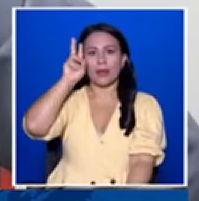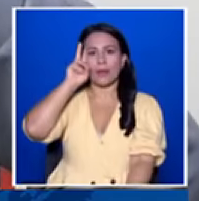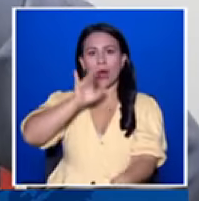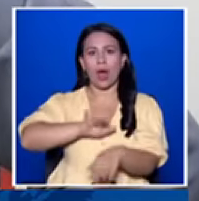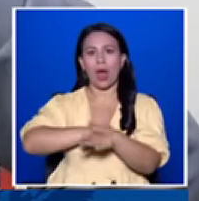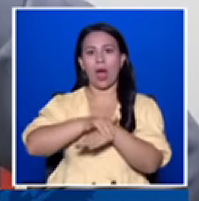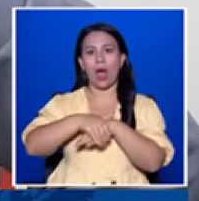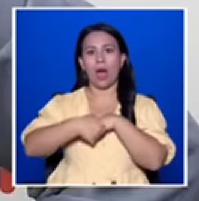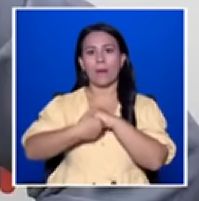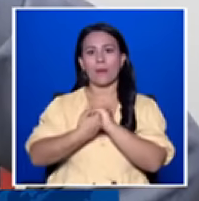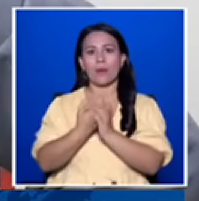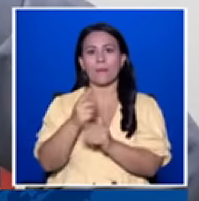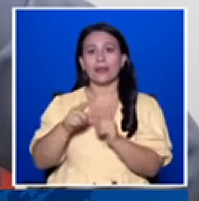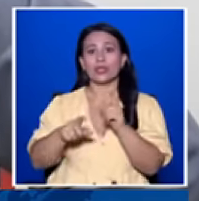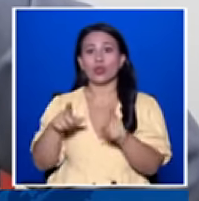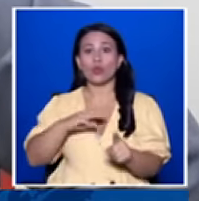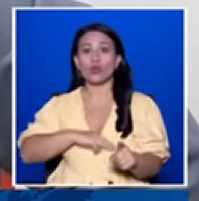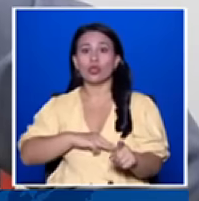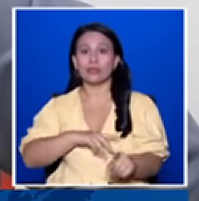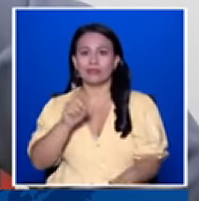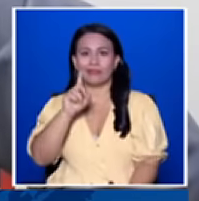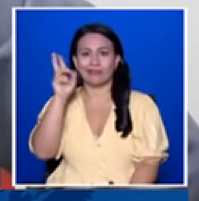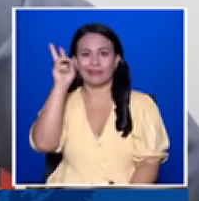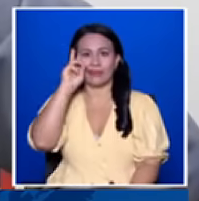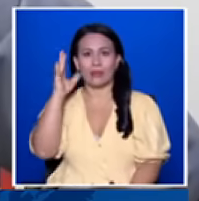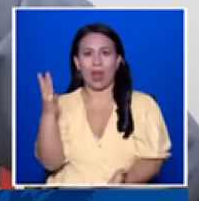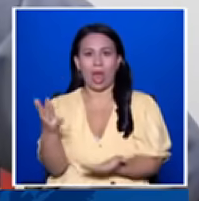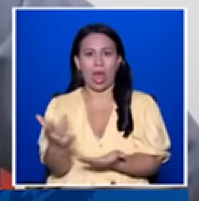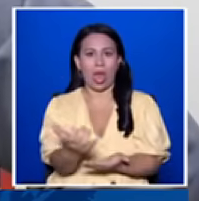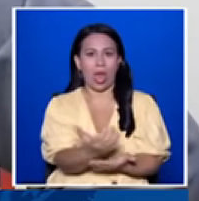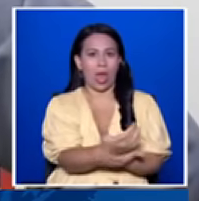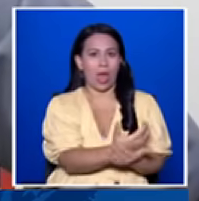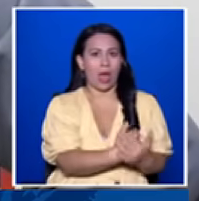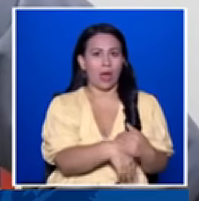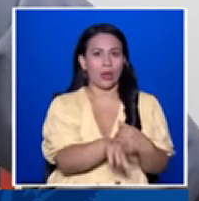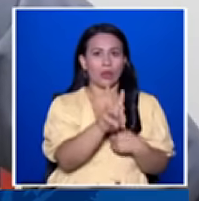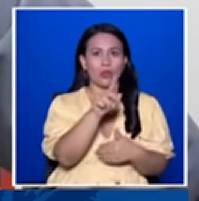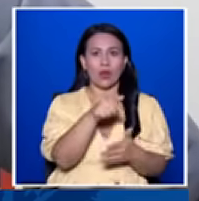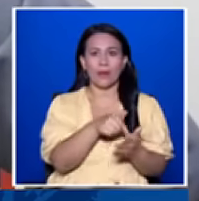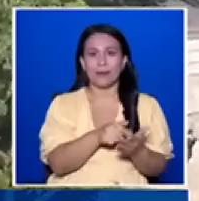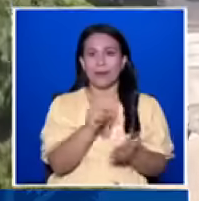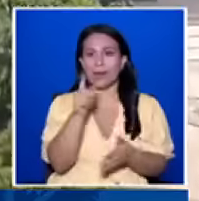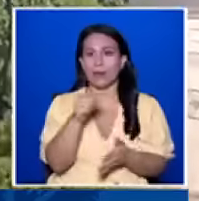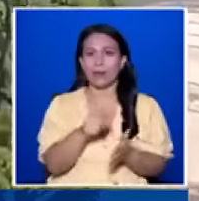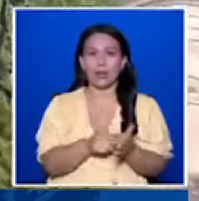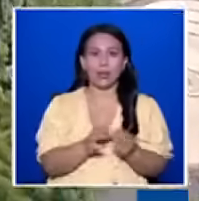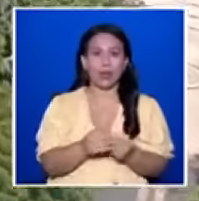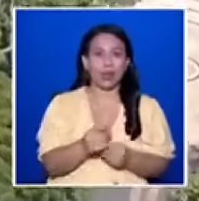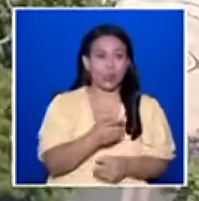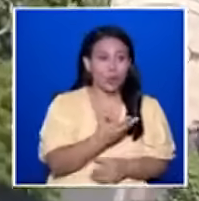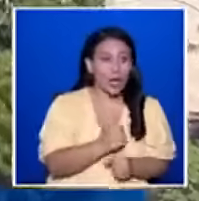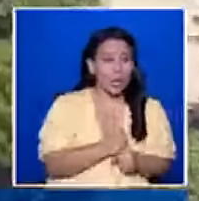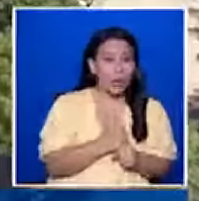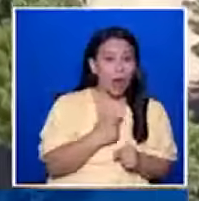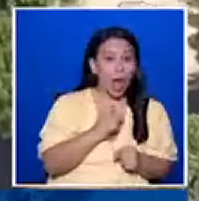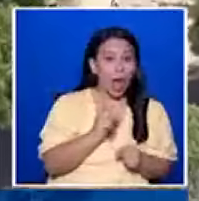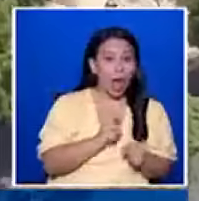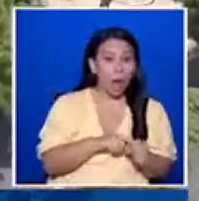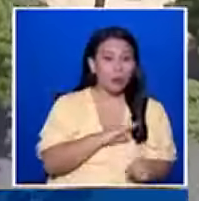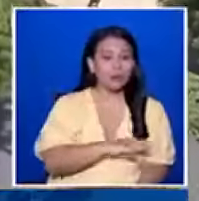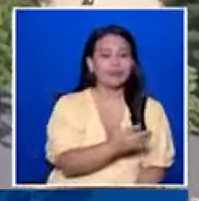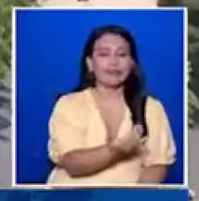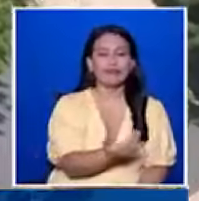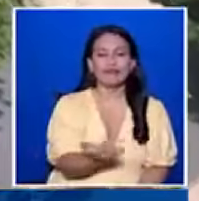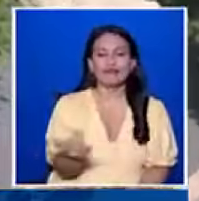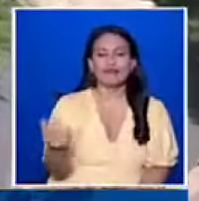por gente del municipio y estaban cobrando 1.000 y pico, $2.000 por un supuesto puesto. La situación financiera del municipio